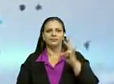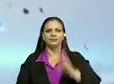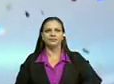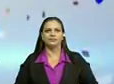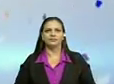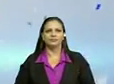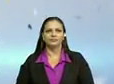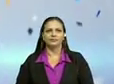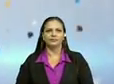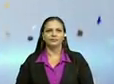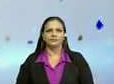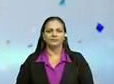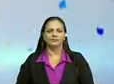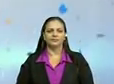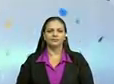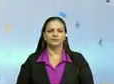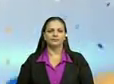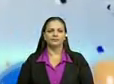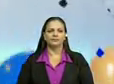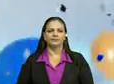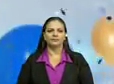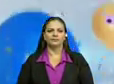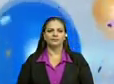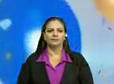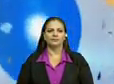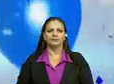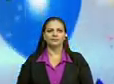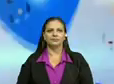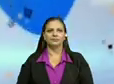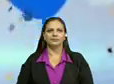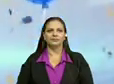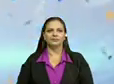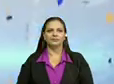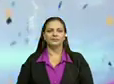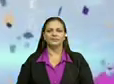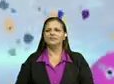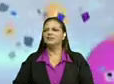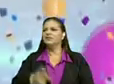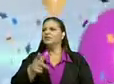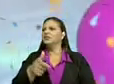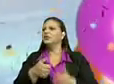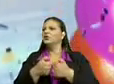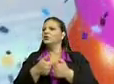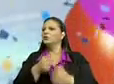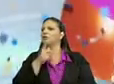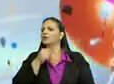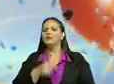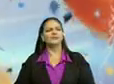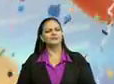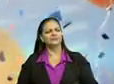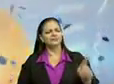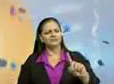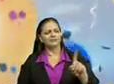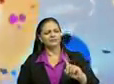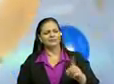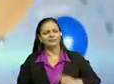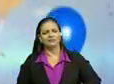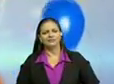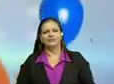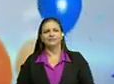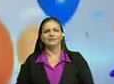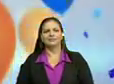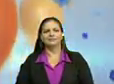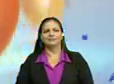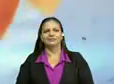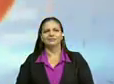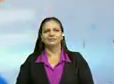era? 17 años. No era novia de nadie. No, no, uno no. Menor de edad. Así Amelia, que, qué